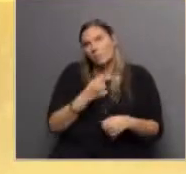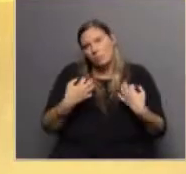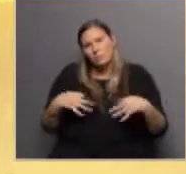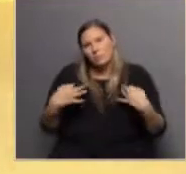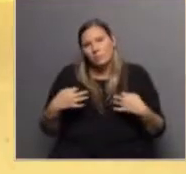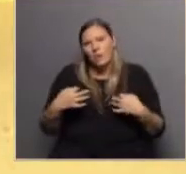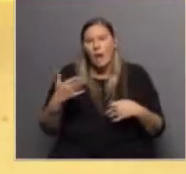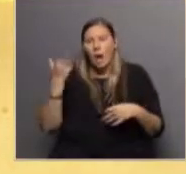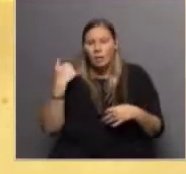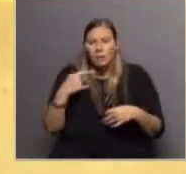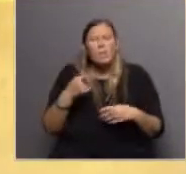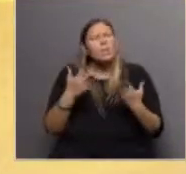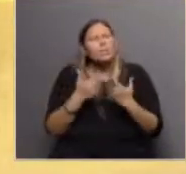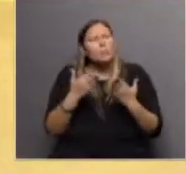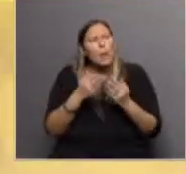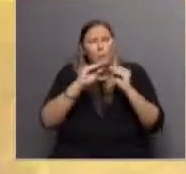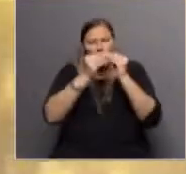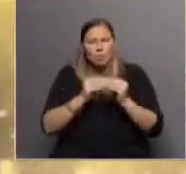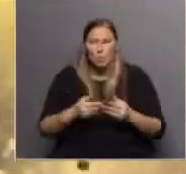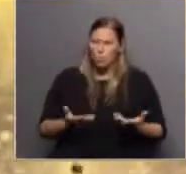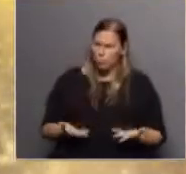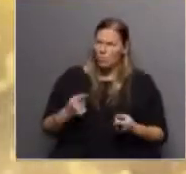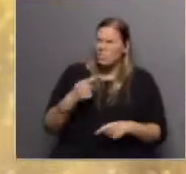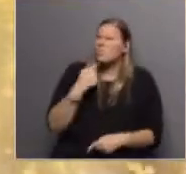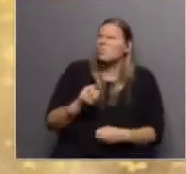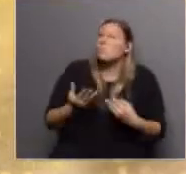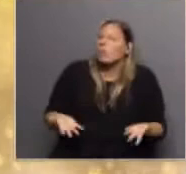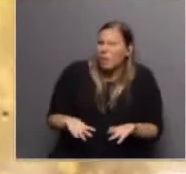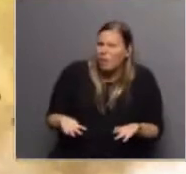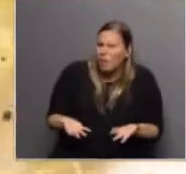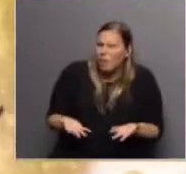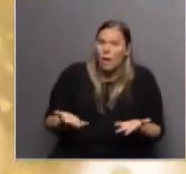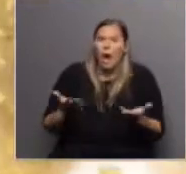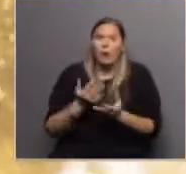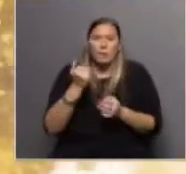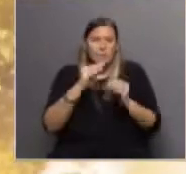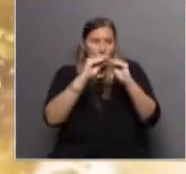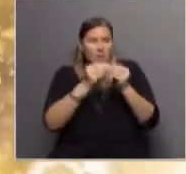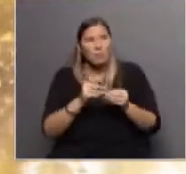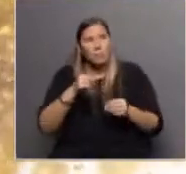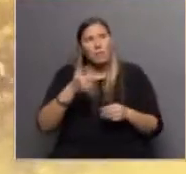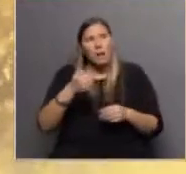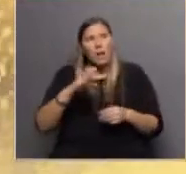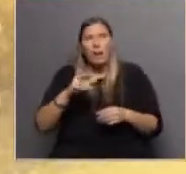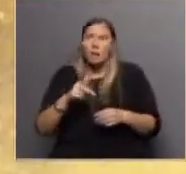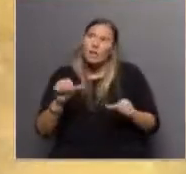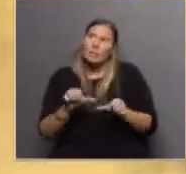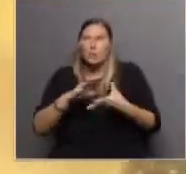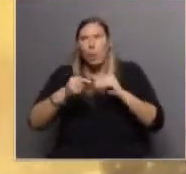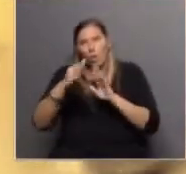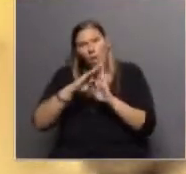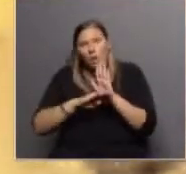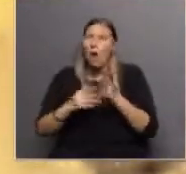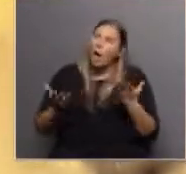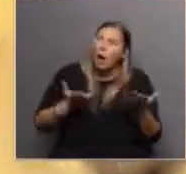bastante, ¿no? Antes era, ¿qué estudias? Matemáticas. Uy, ¿y eso para qué? Si ahora es tipo, matemáticas, estás en el GACH, haces modelos, yo qué sé, es como mucho